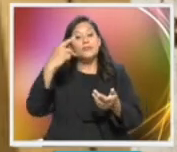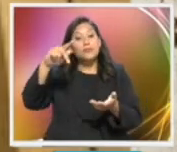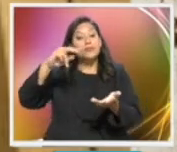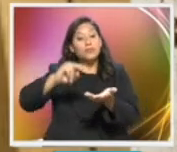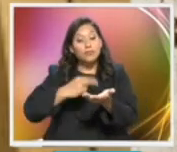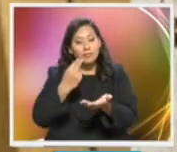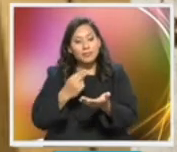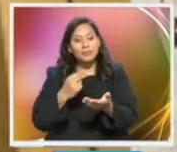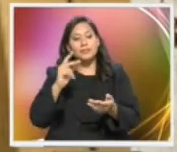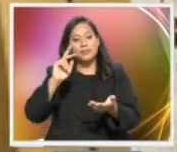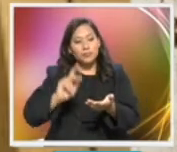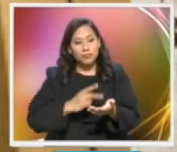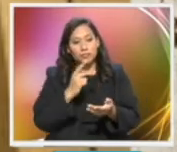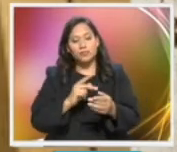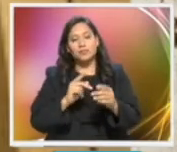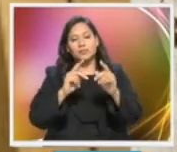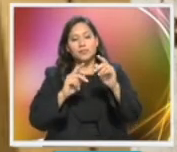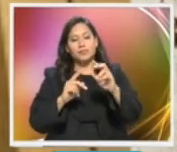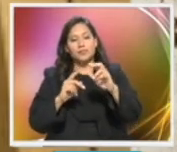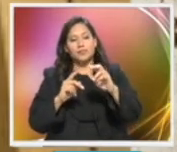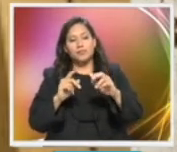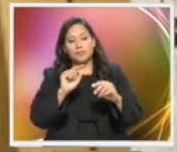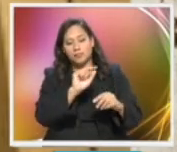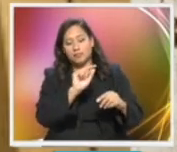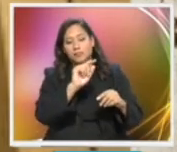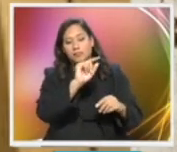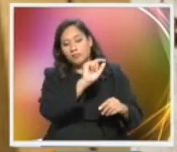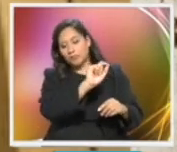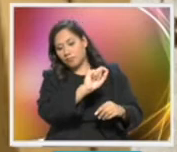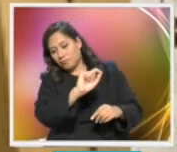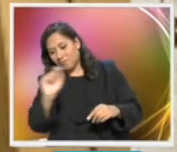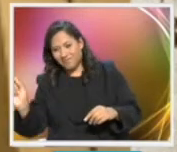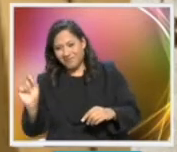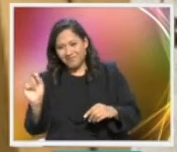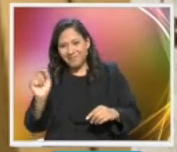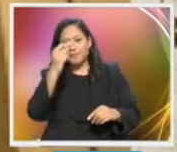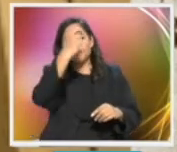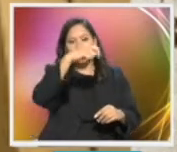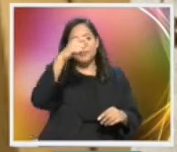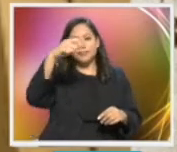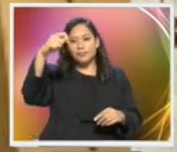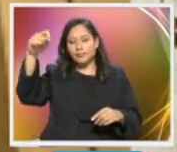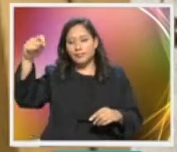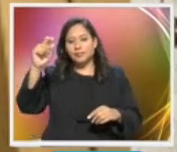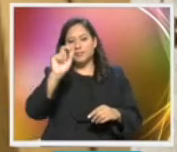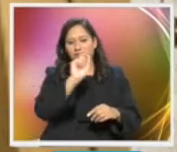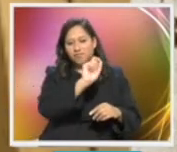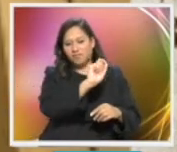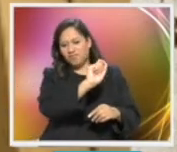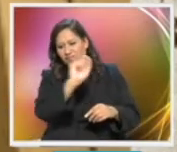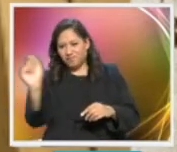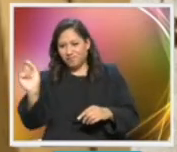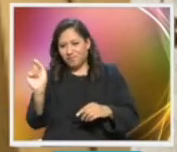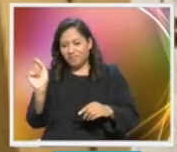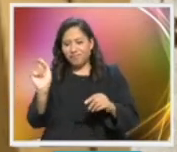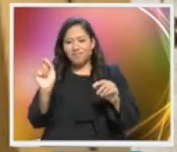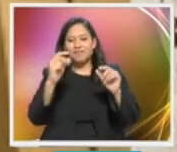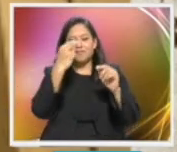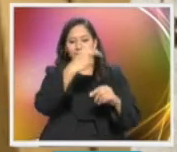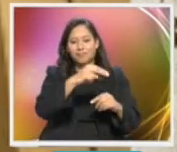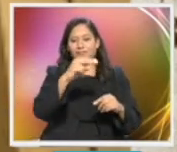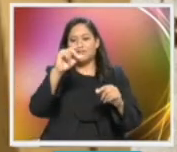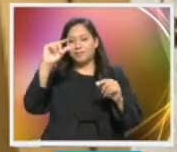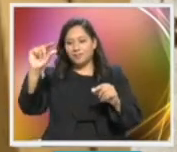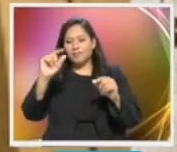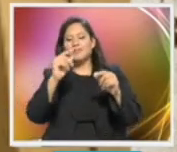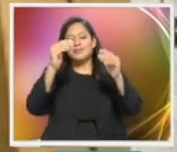que pone una línea debajo de la firma, rubrica con una línea que es muy cercana al nombre y al apellido. Hay gente que rubrica